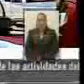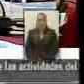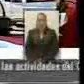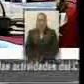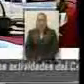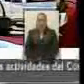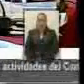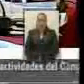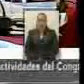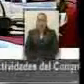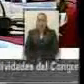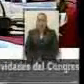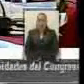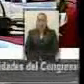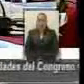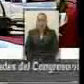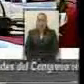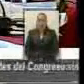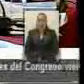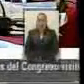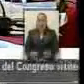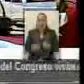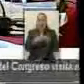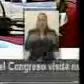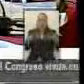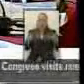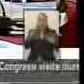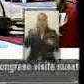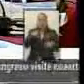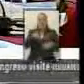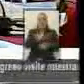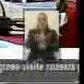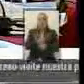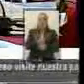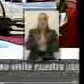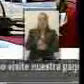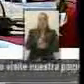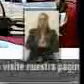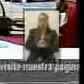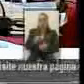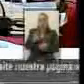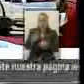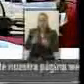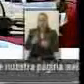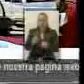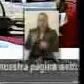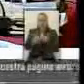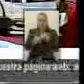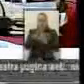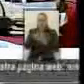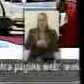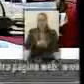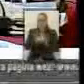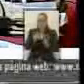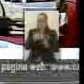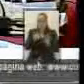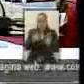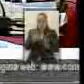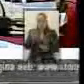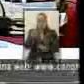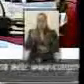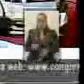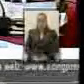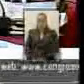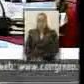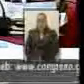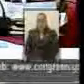azúcar molida, presidente, por tonelada. En eso lo vendía Pomalca. Y el precio internacional que está abajo era $65. O